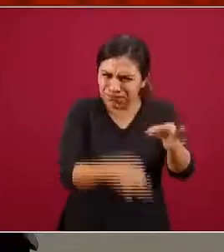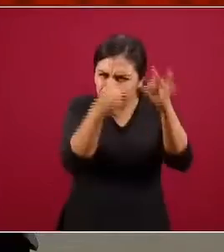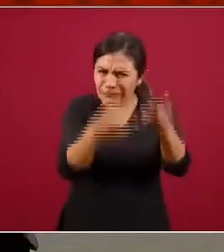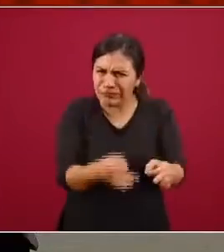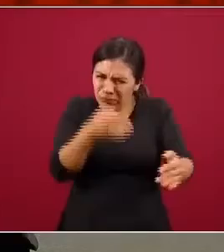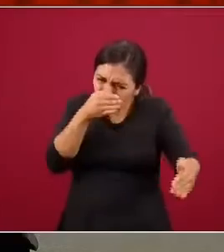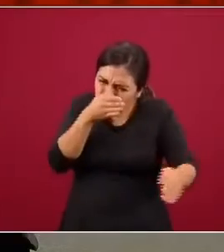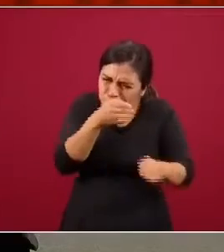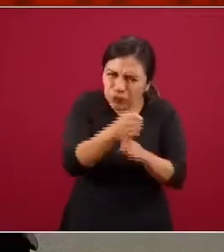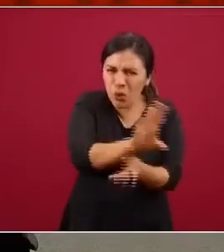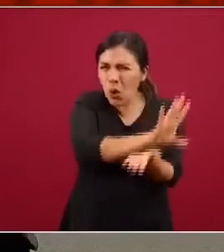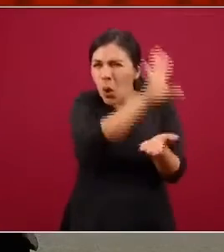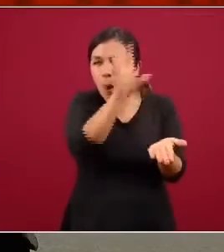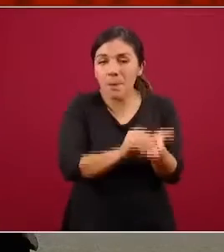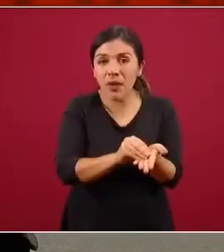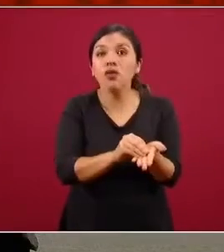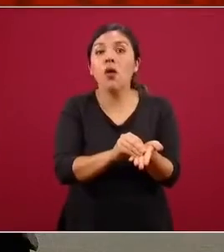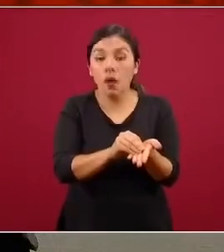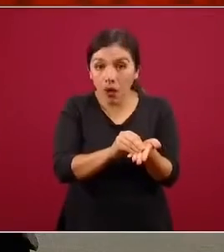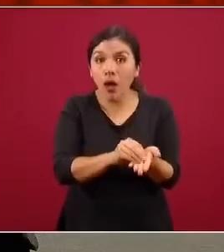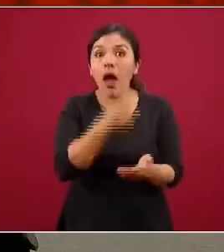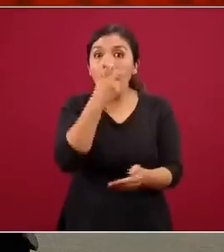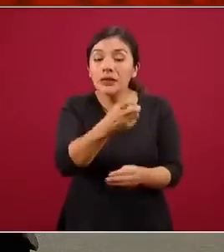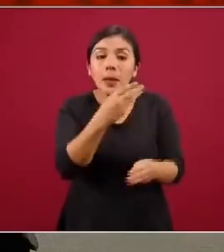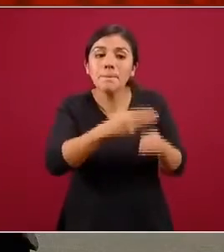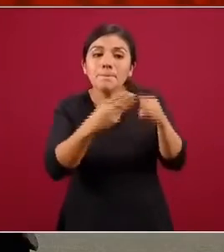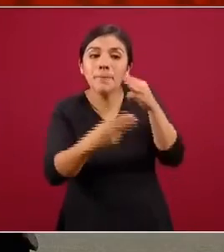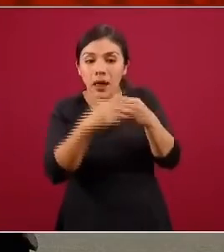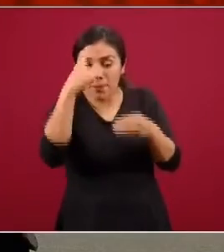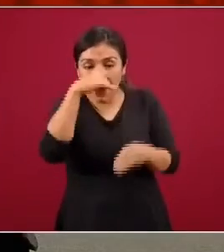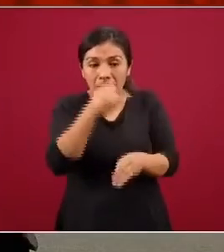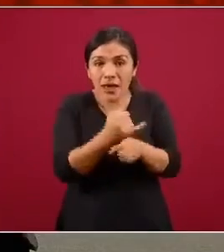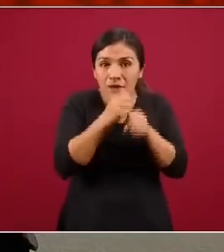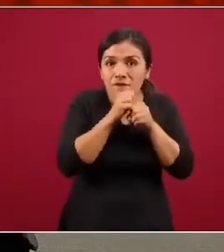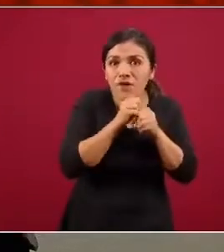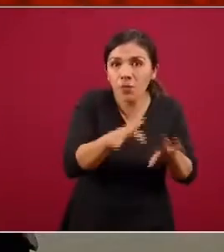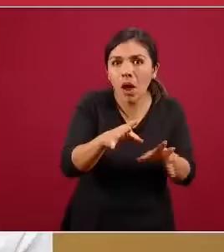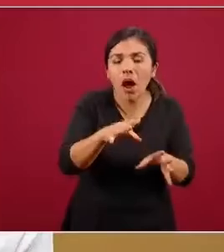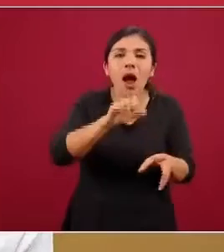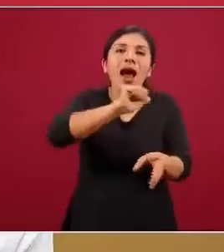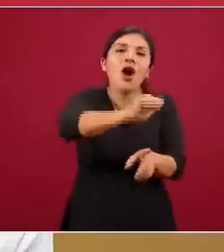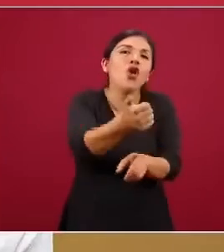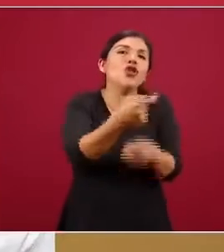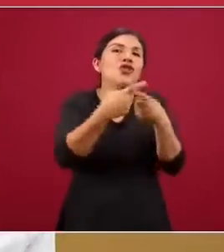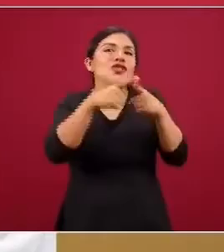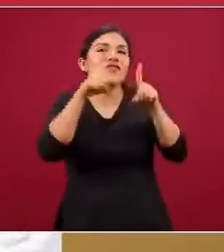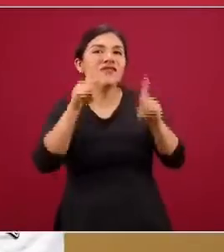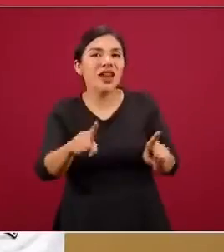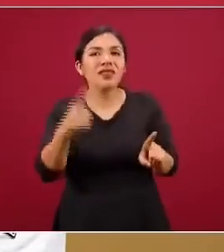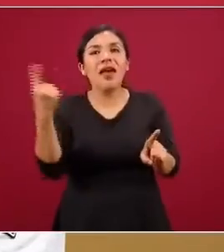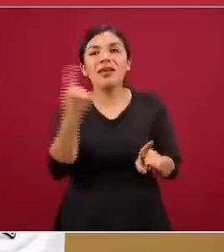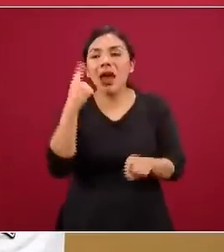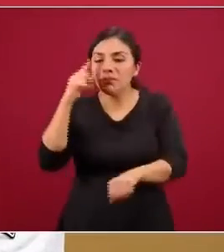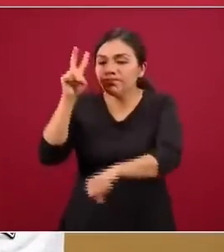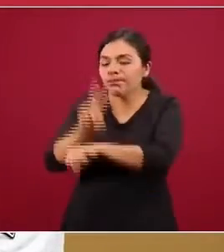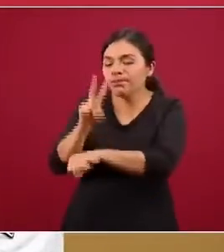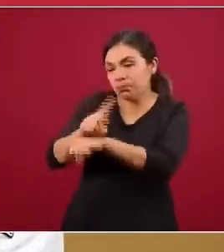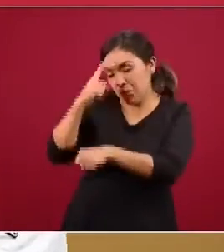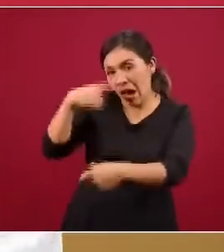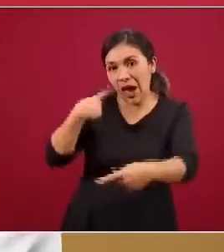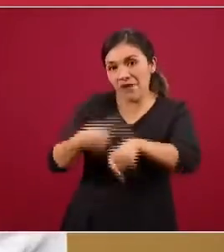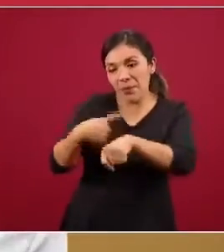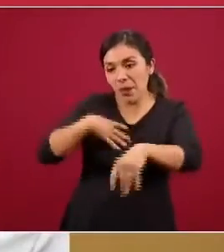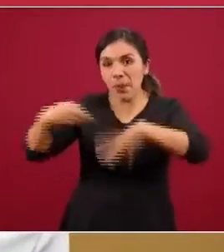exhaustivos, y por lo tanto sus recursos de información son otros distintos a los de la vigilancia